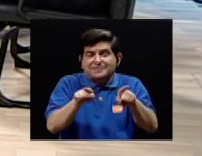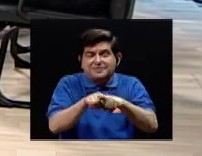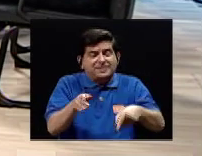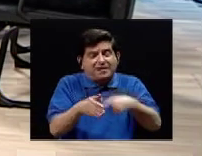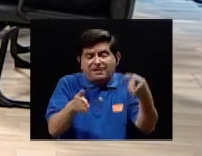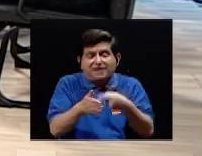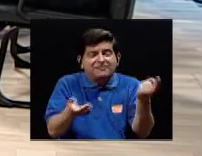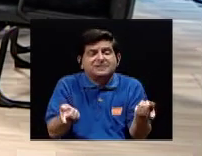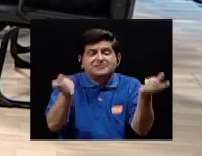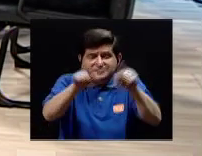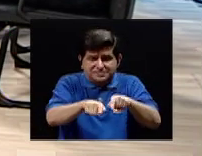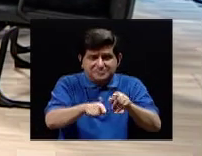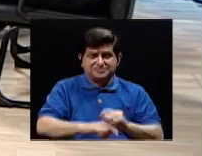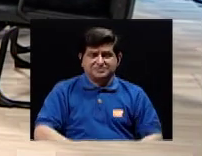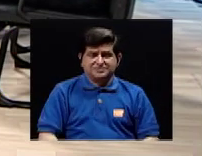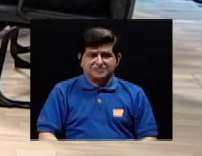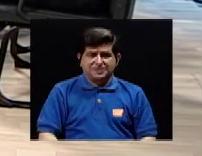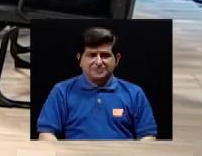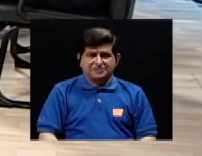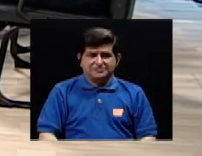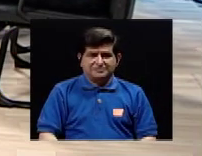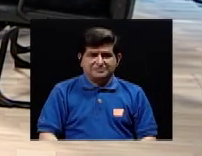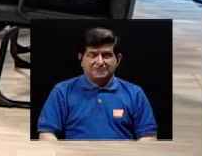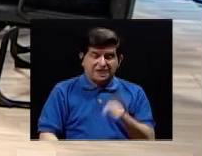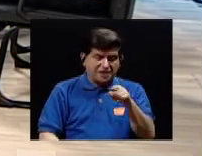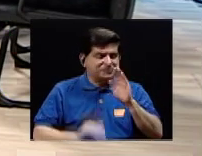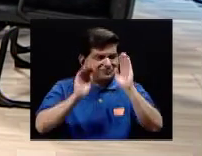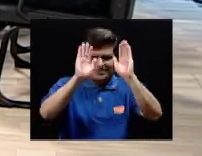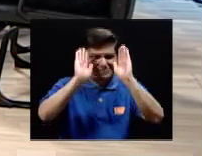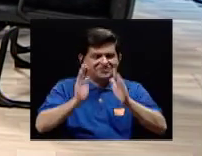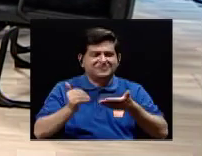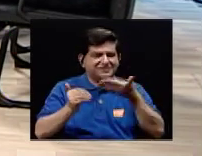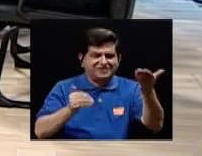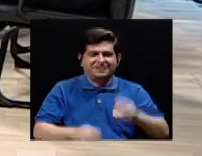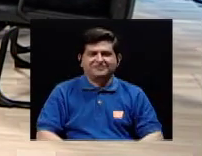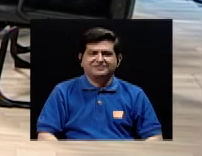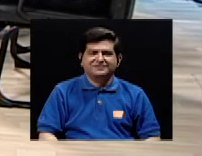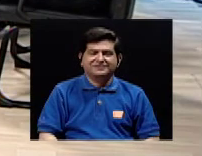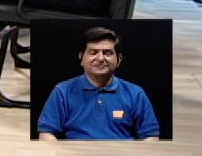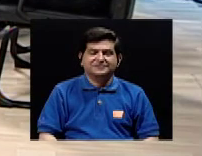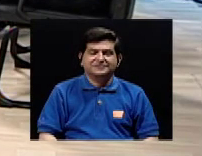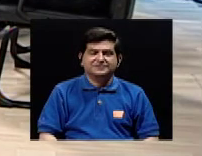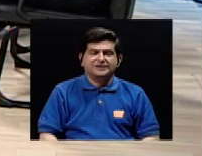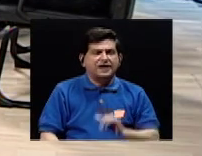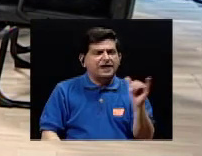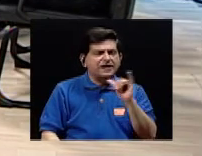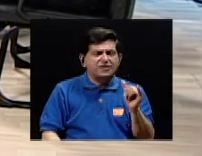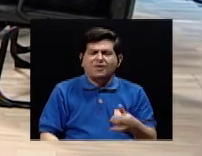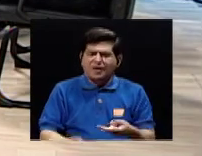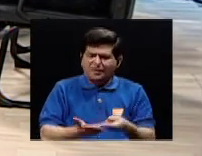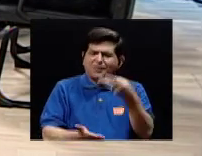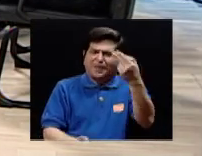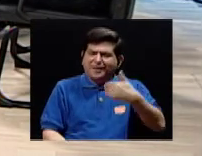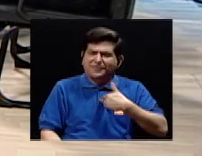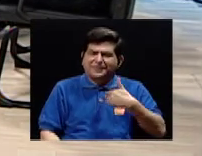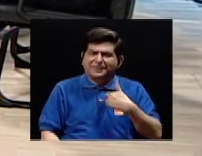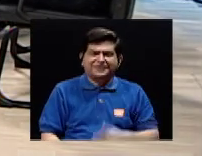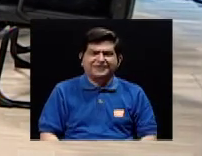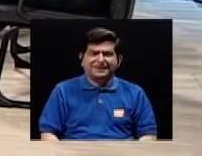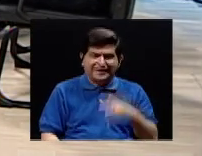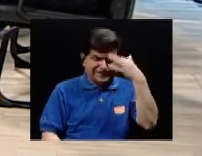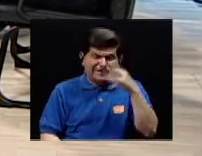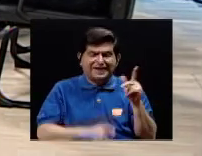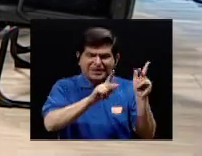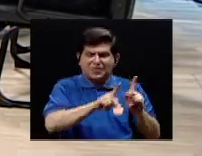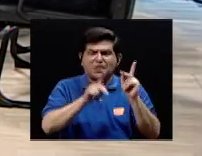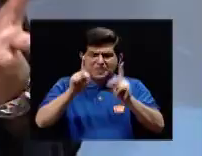Y a veces pasa. Y eso es, a mí me parece que es maravilloso. No, pero además... fue como muy rico, ¿verdad? Sentir como que